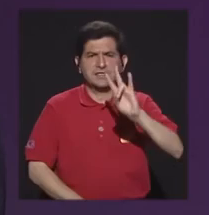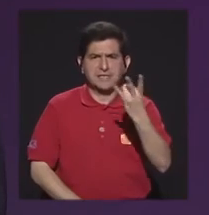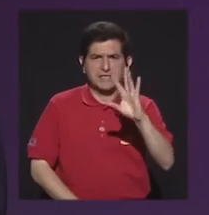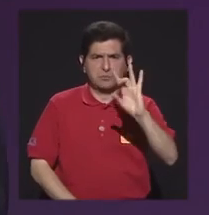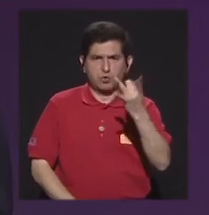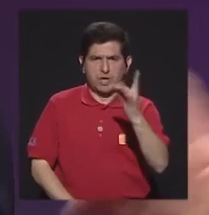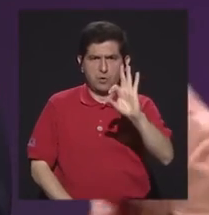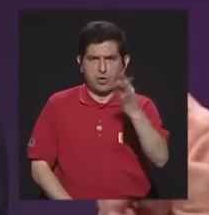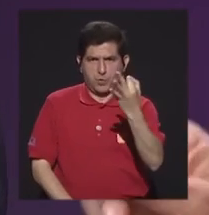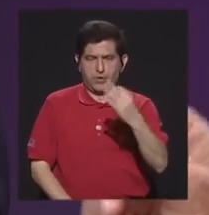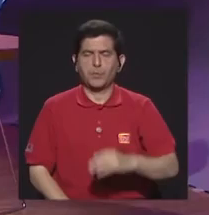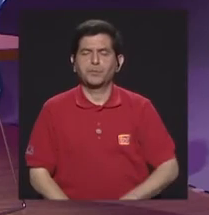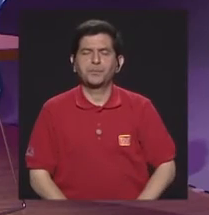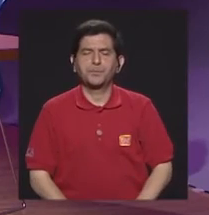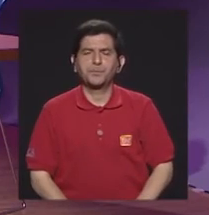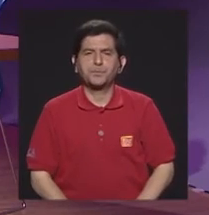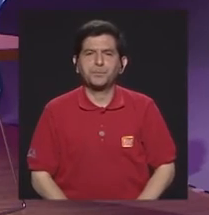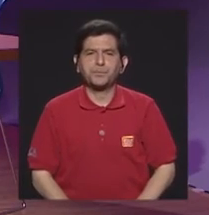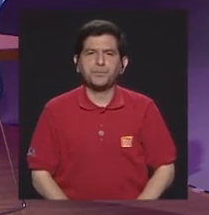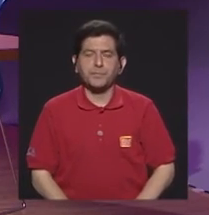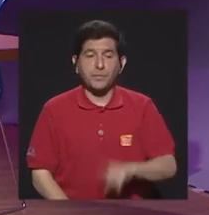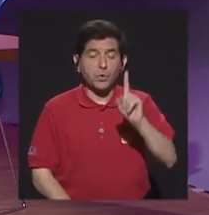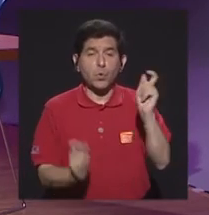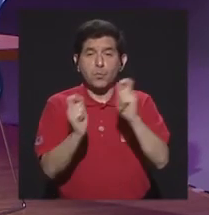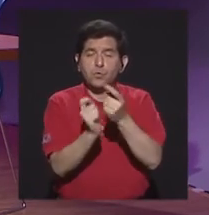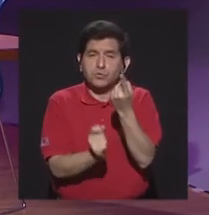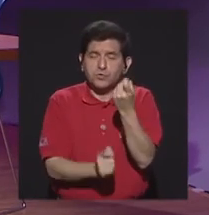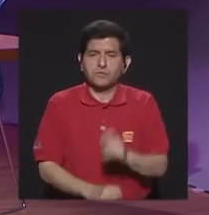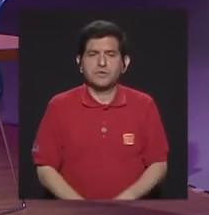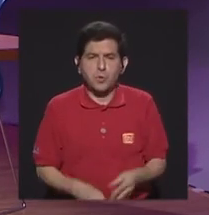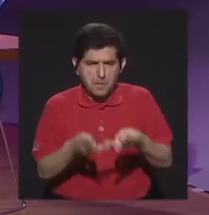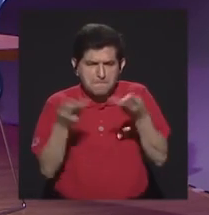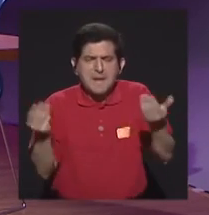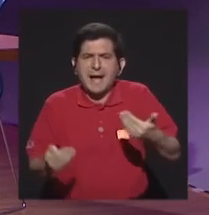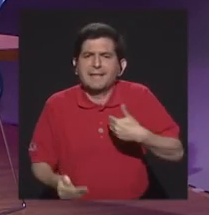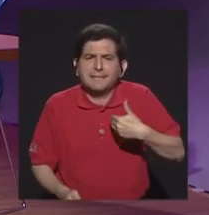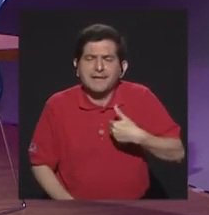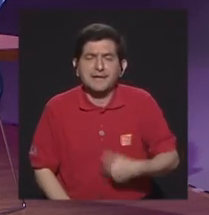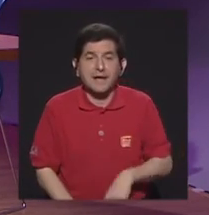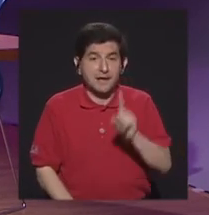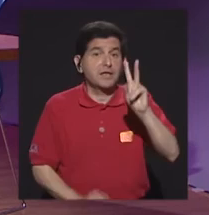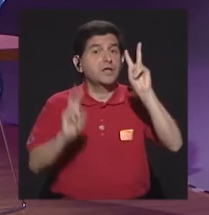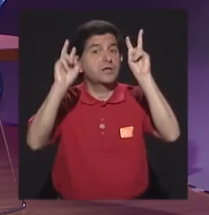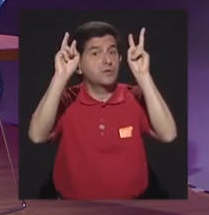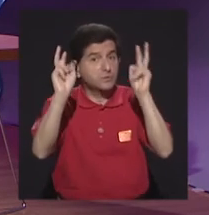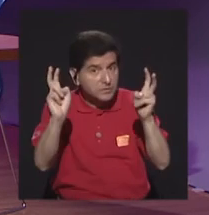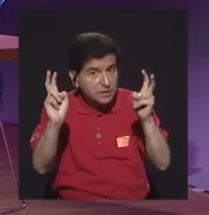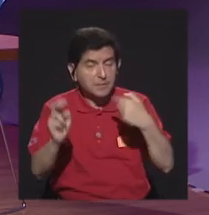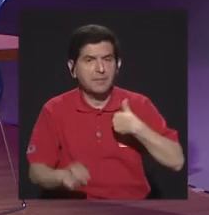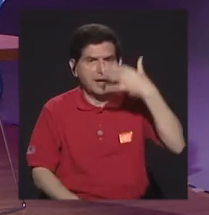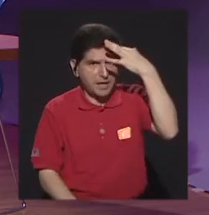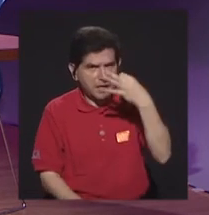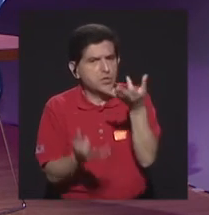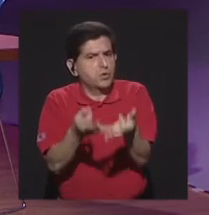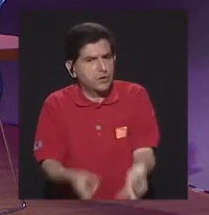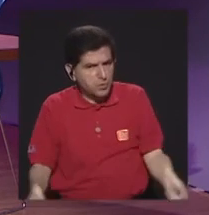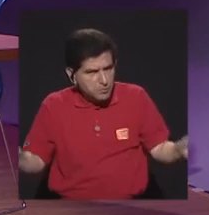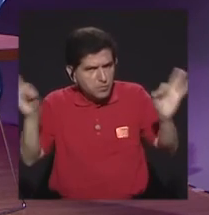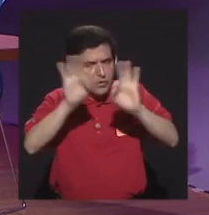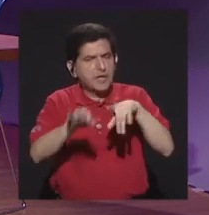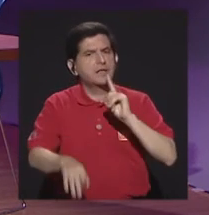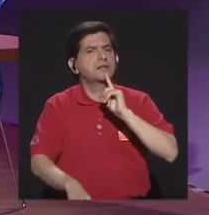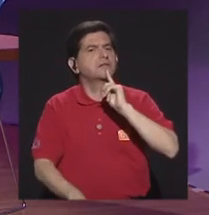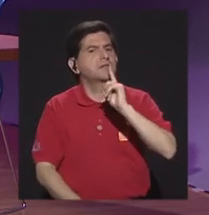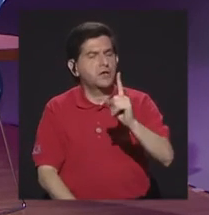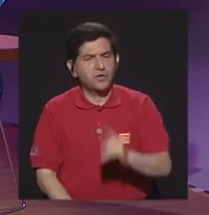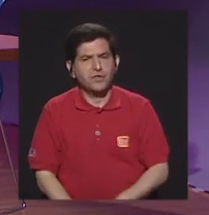noveno. Hay un punto que se nos quedó, que es el material que tienen, y hay un tema que me parece muy relevante, usted acaba de decirlo, y